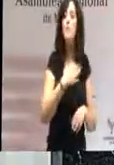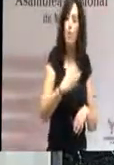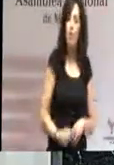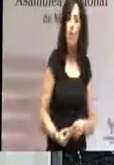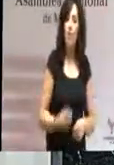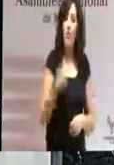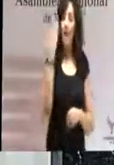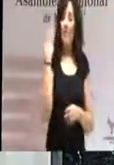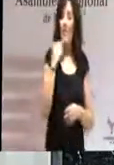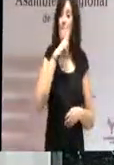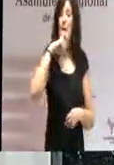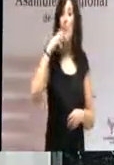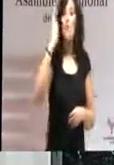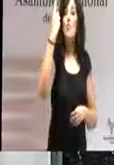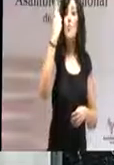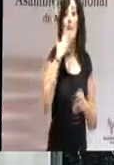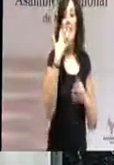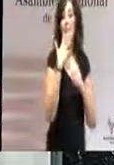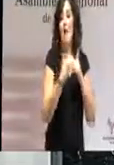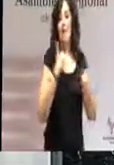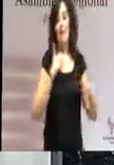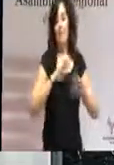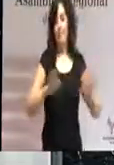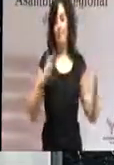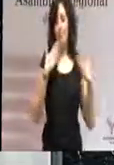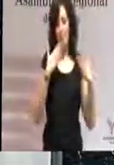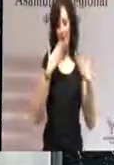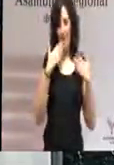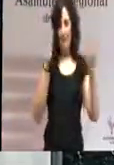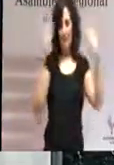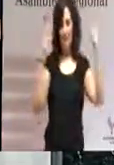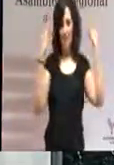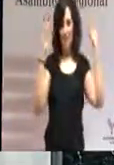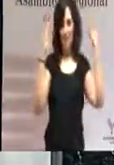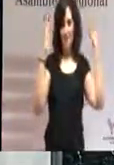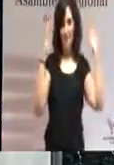valor, la ejemplaridad. Muchas gracias.